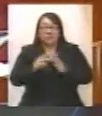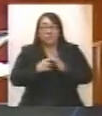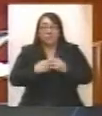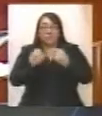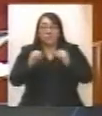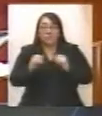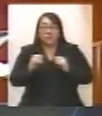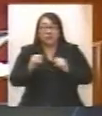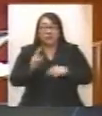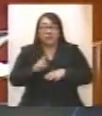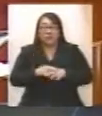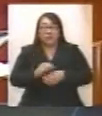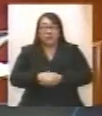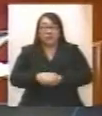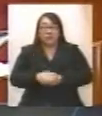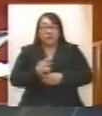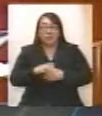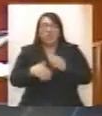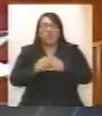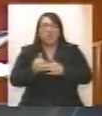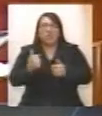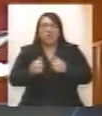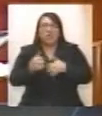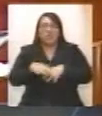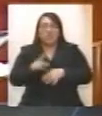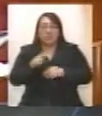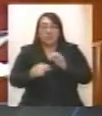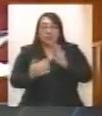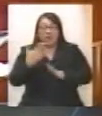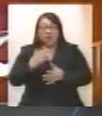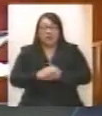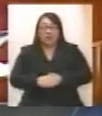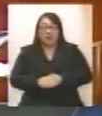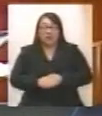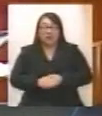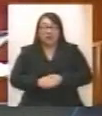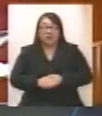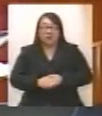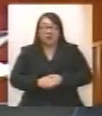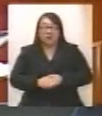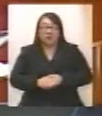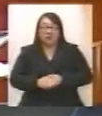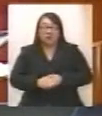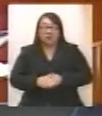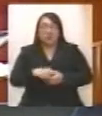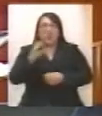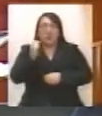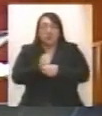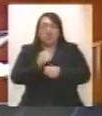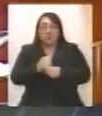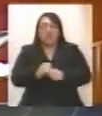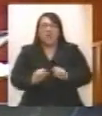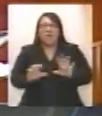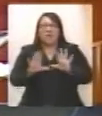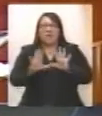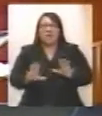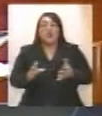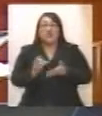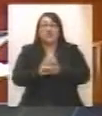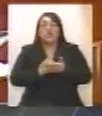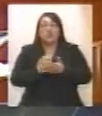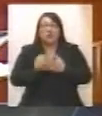difusión tecnológica, para lo cual a julio del 2015 se habrán creado o fortalecido 10 centros de